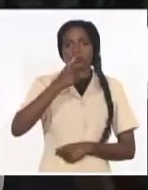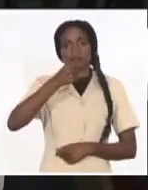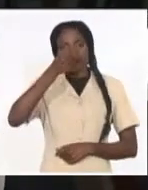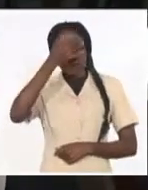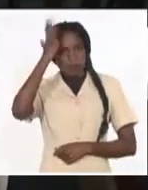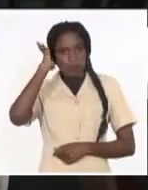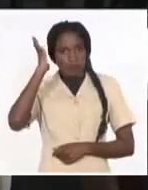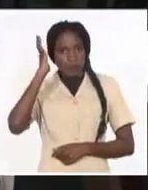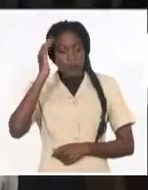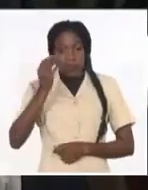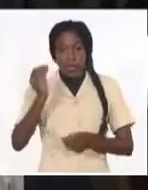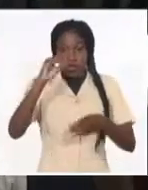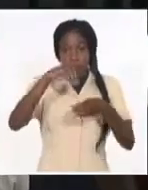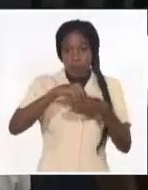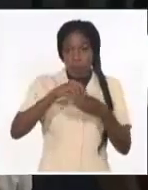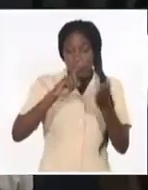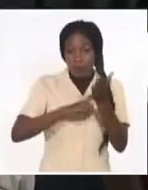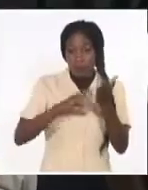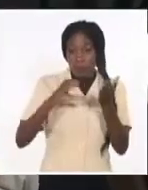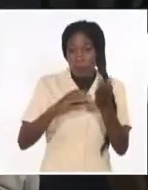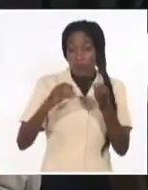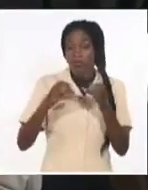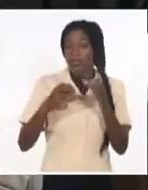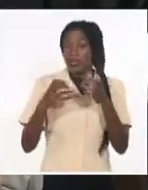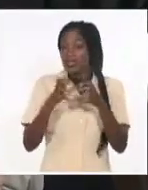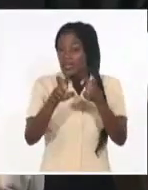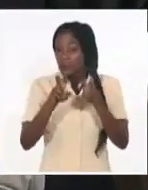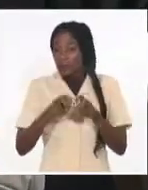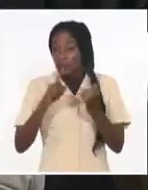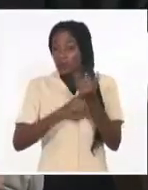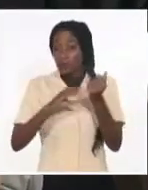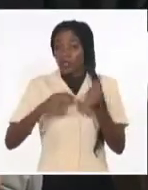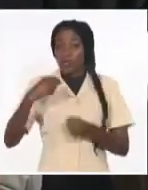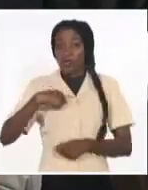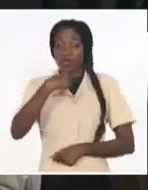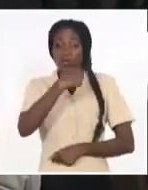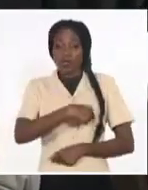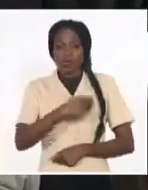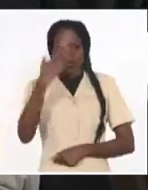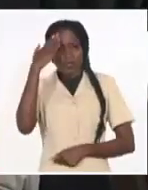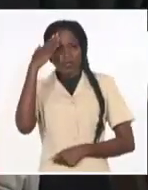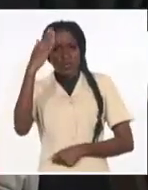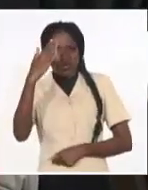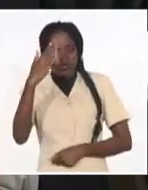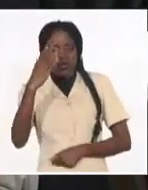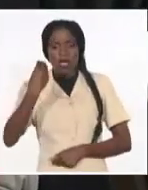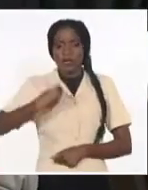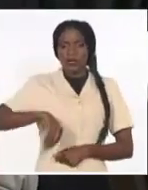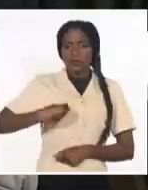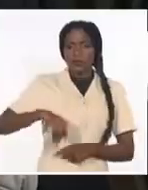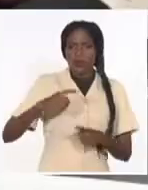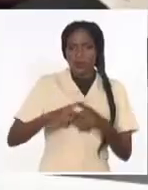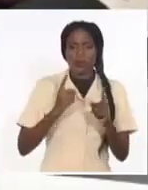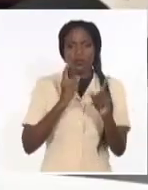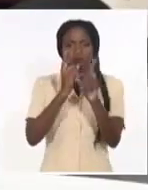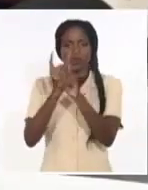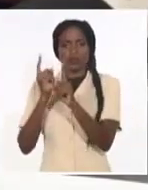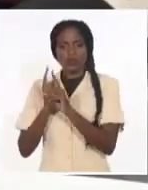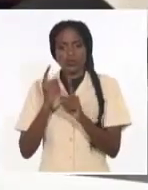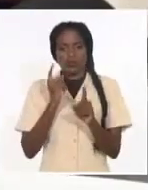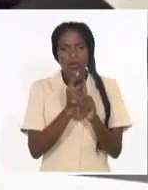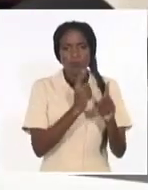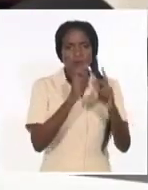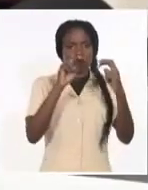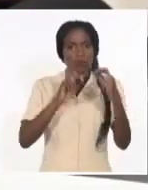El integrante del Buró Político y el secretariado del Partido Comunista de China consideró muy provechosos los encuentros y actividades que